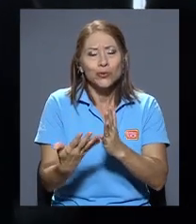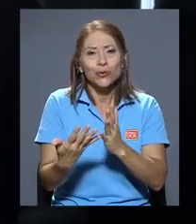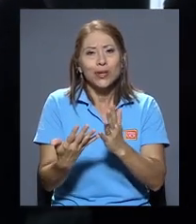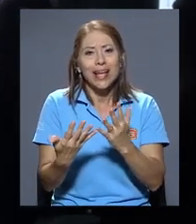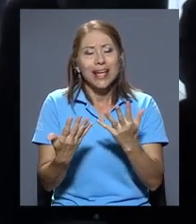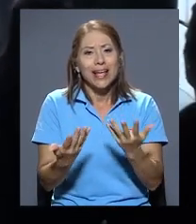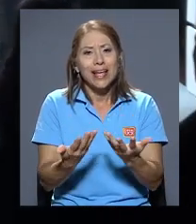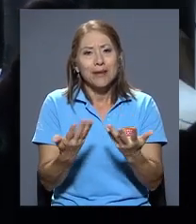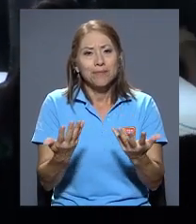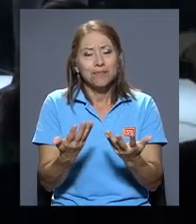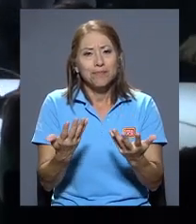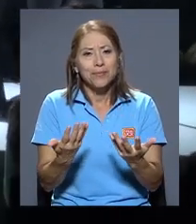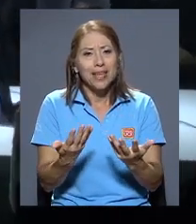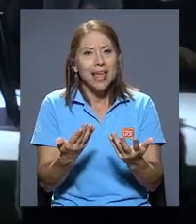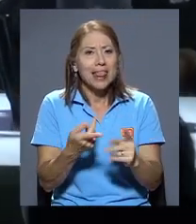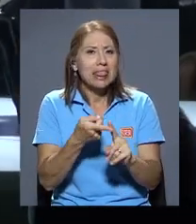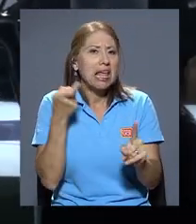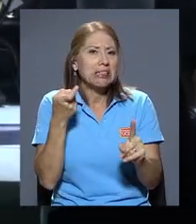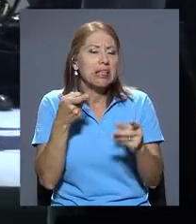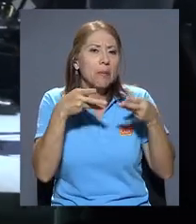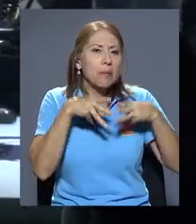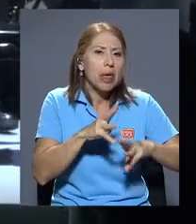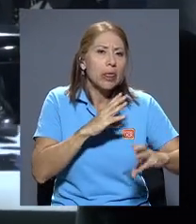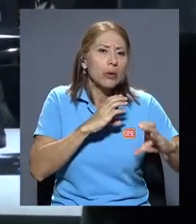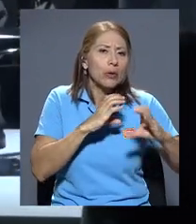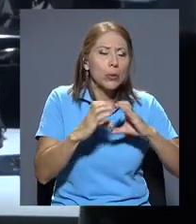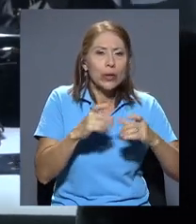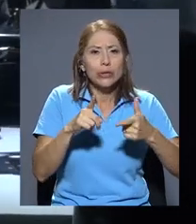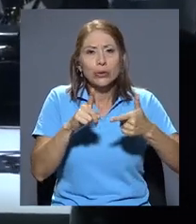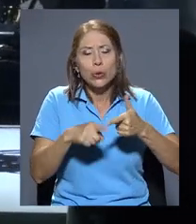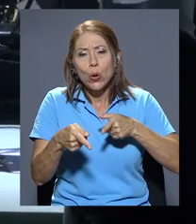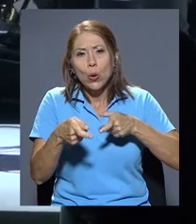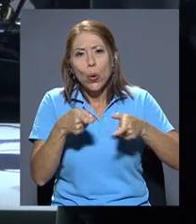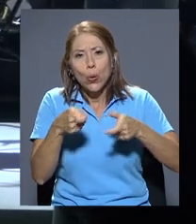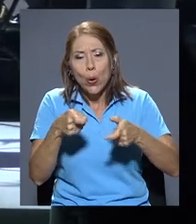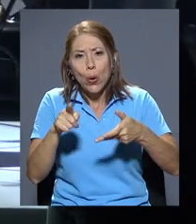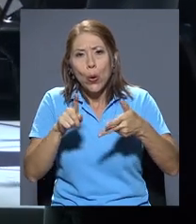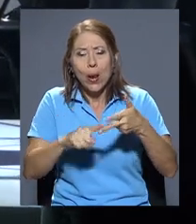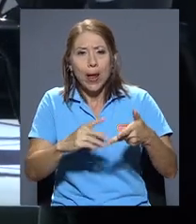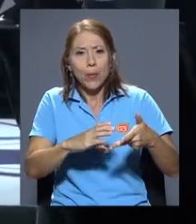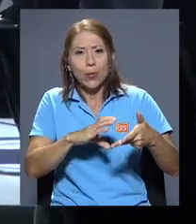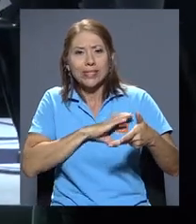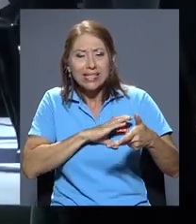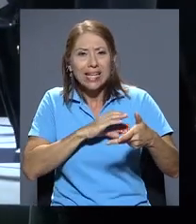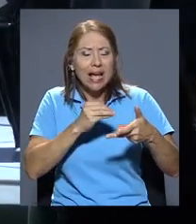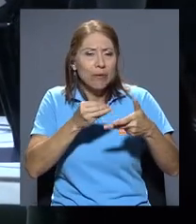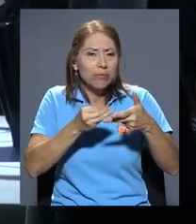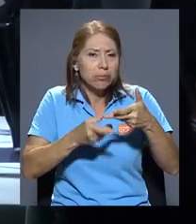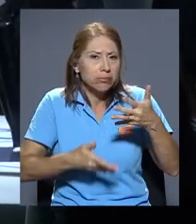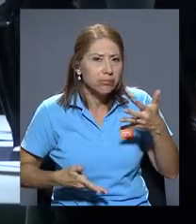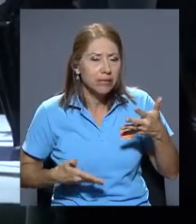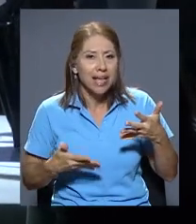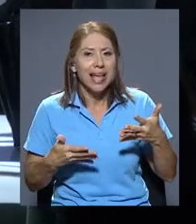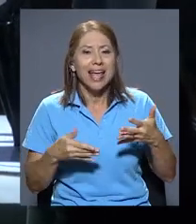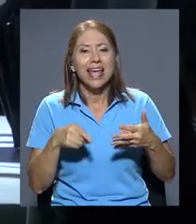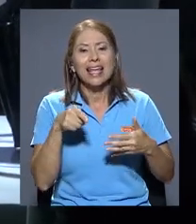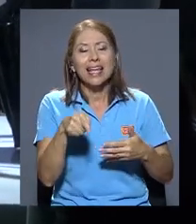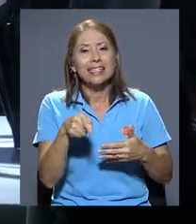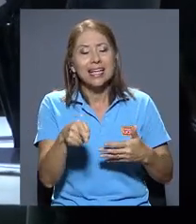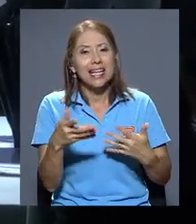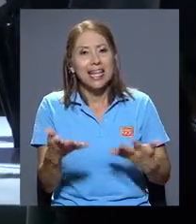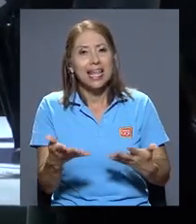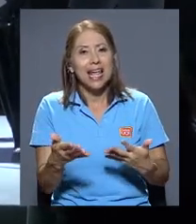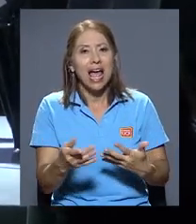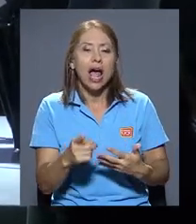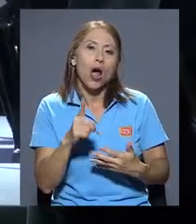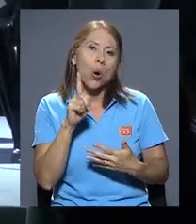desde los medios, desde el control, desde la policía, desde muchos aspectos, que sería un operador de cámara